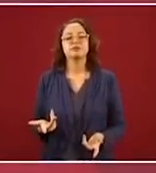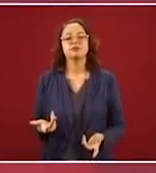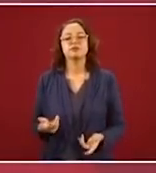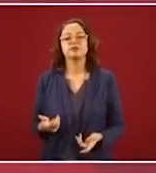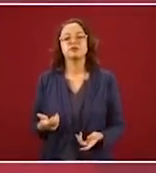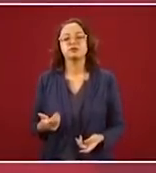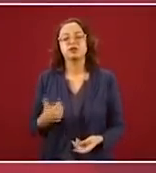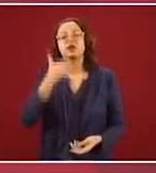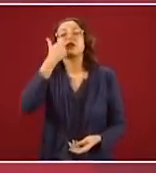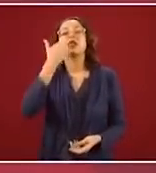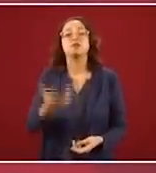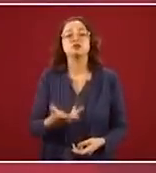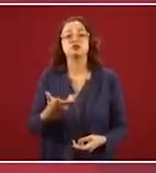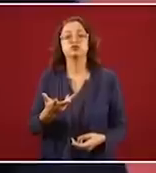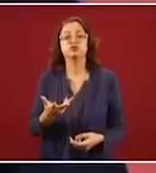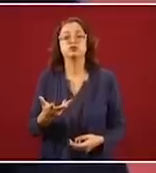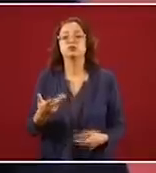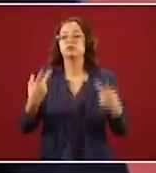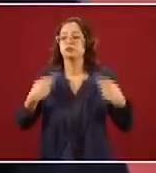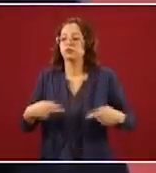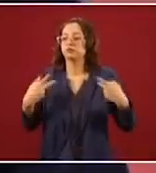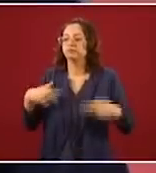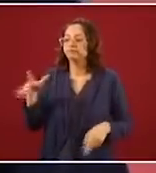Darle la confianza a la gente